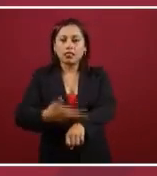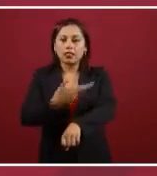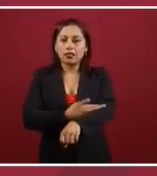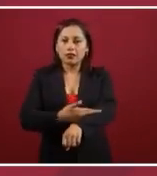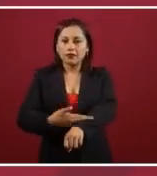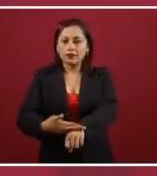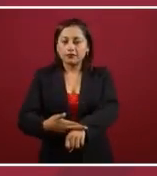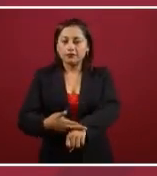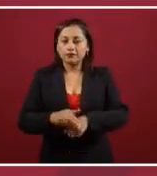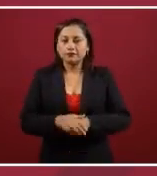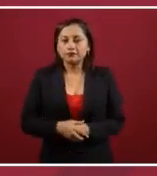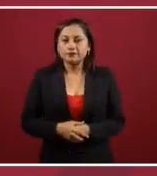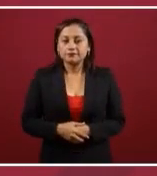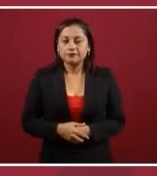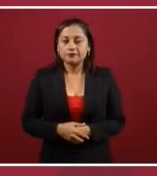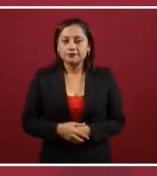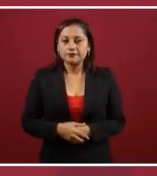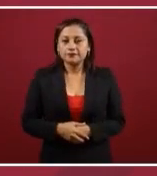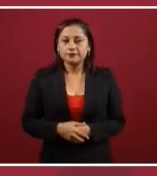porque cada vez que